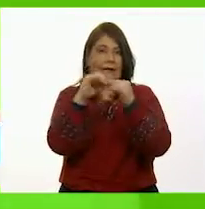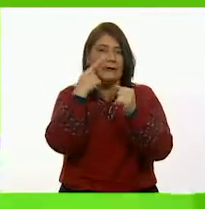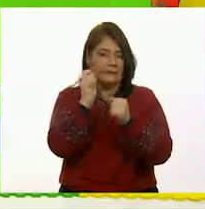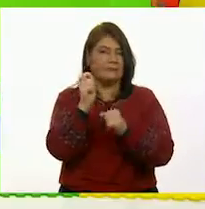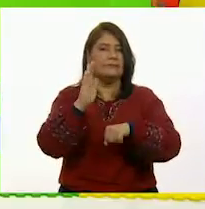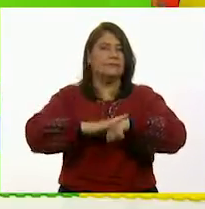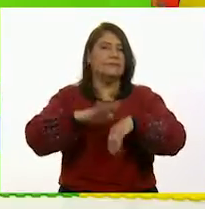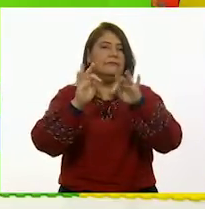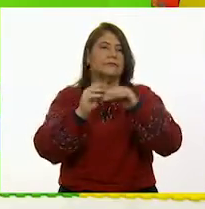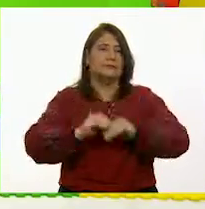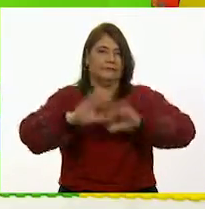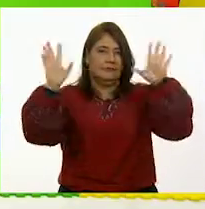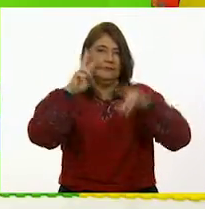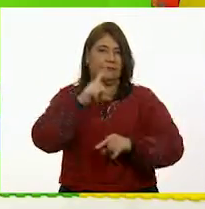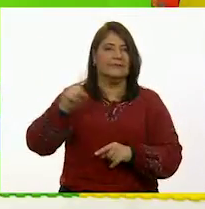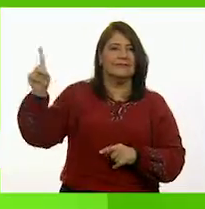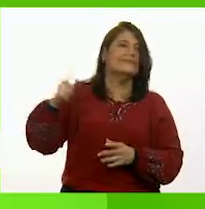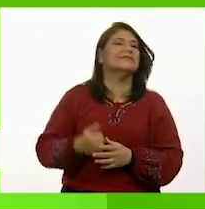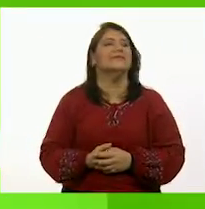siguientes.